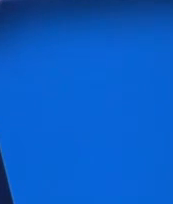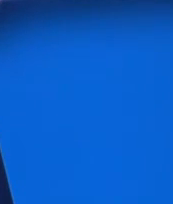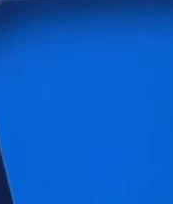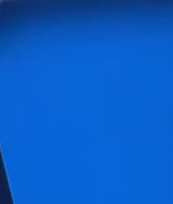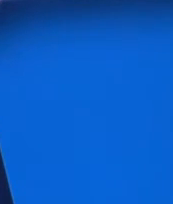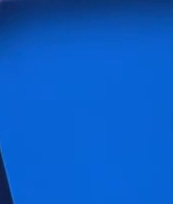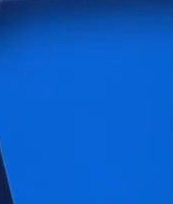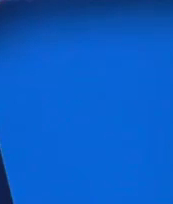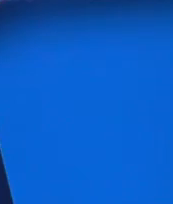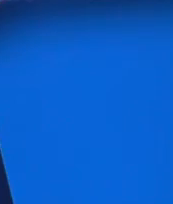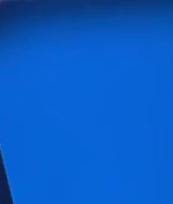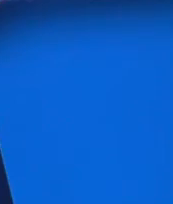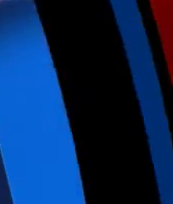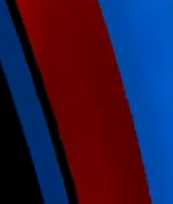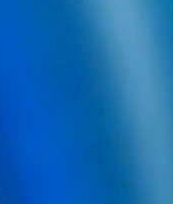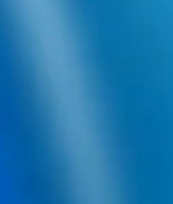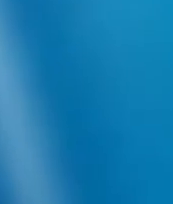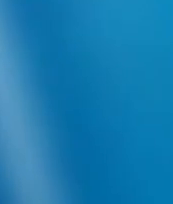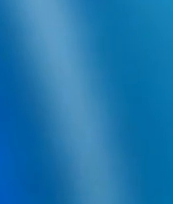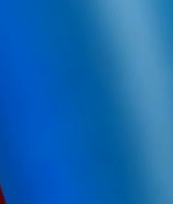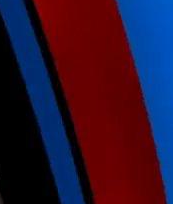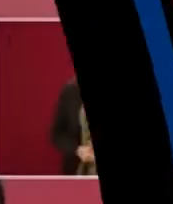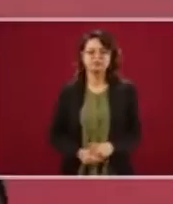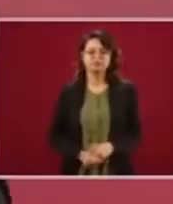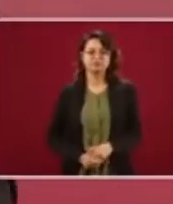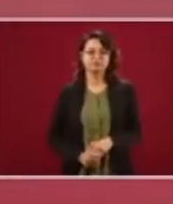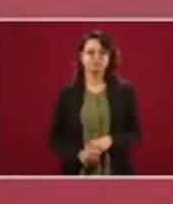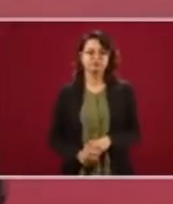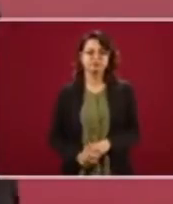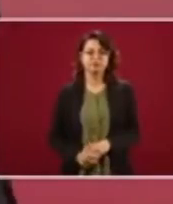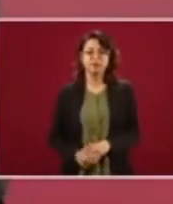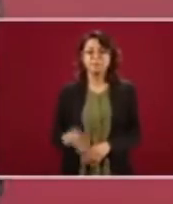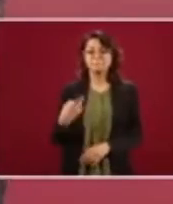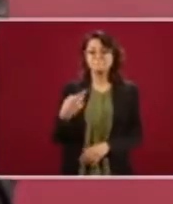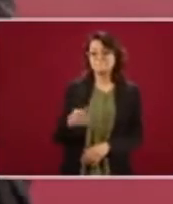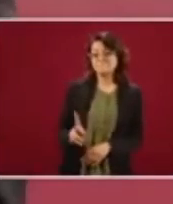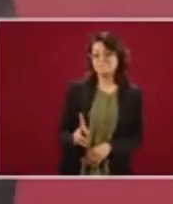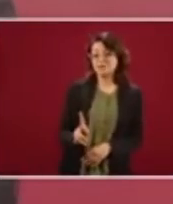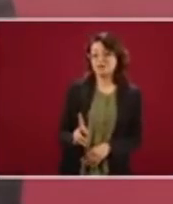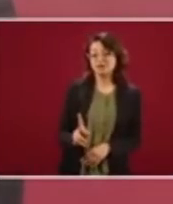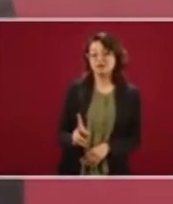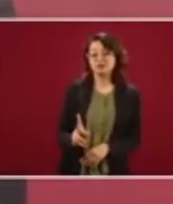difundir. El asunto es que hay